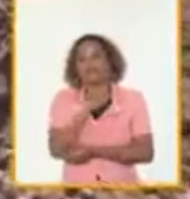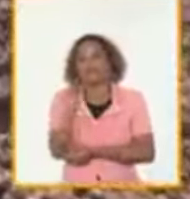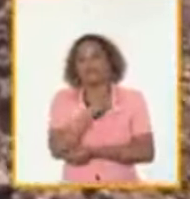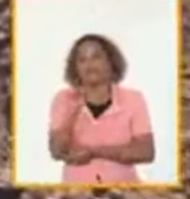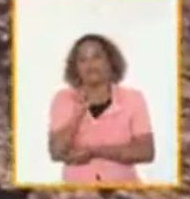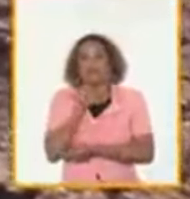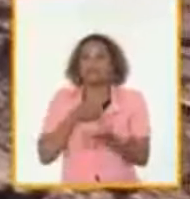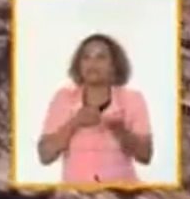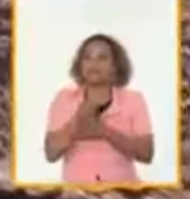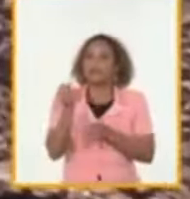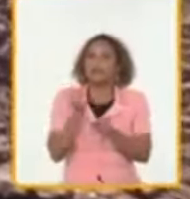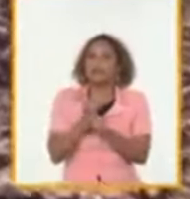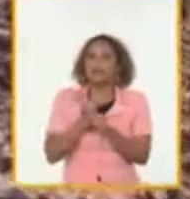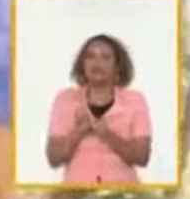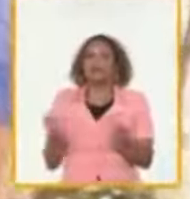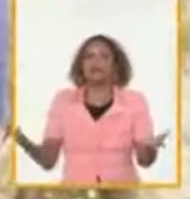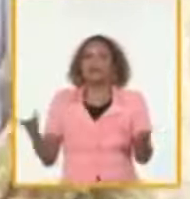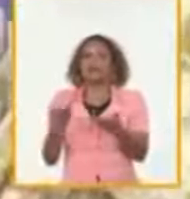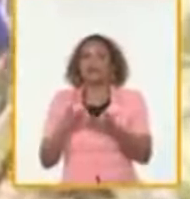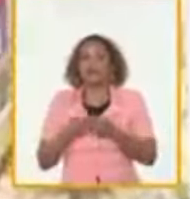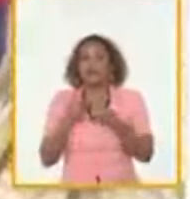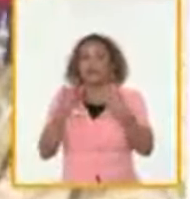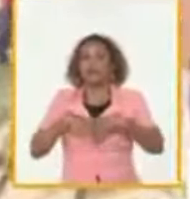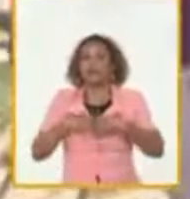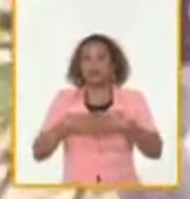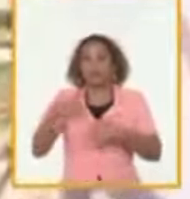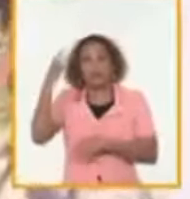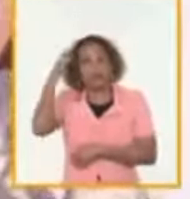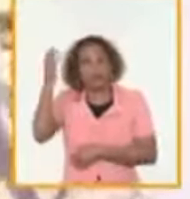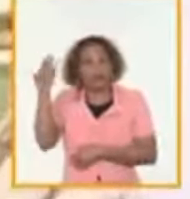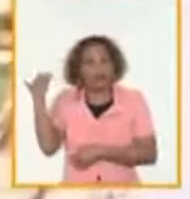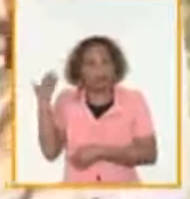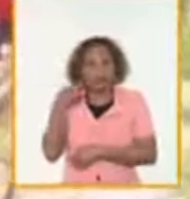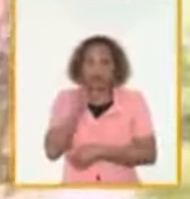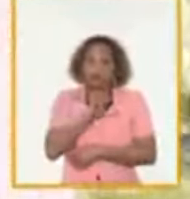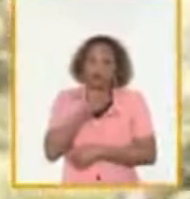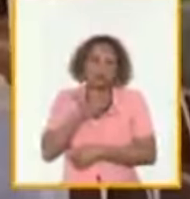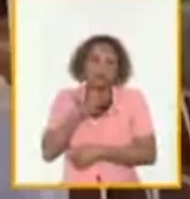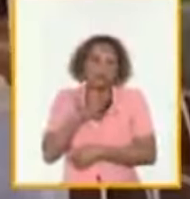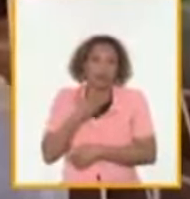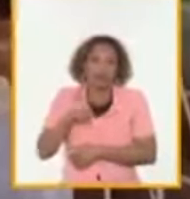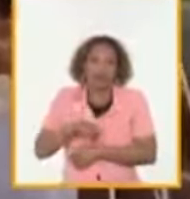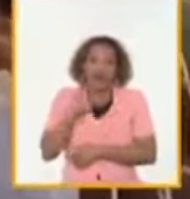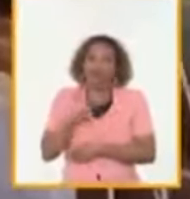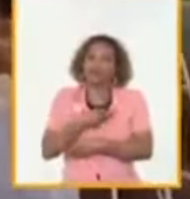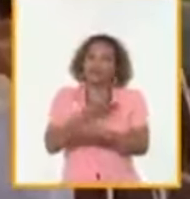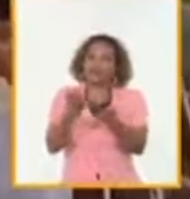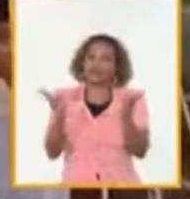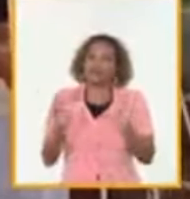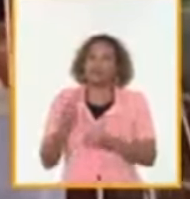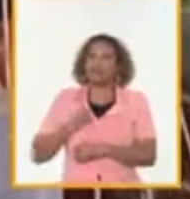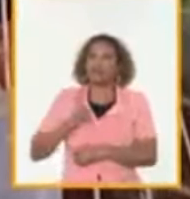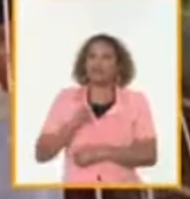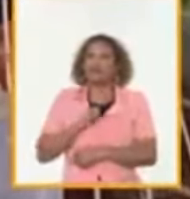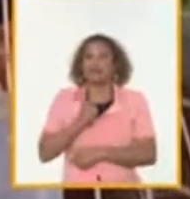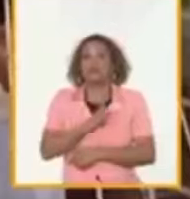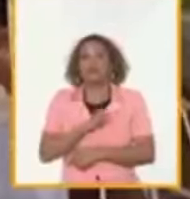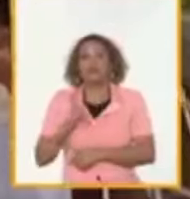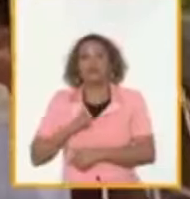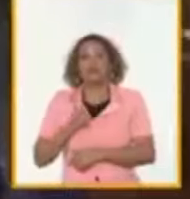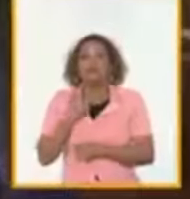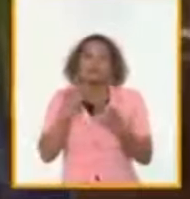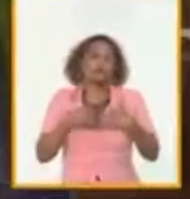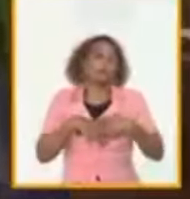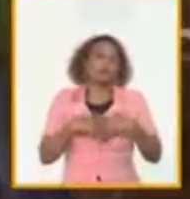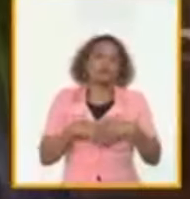seguir trabajando para recuperar esa producción Estatal que un momento tuvimos y que eh se fue perdiendo poco a po productivos estatales important